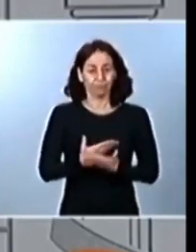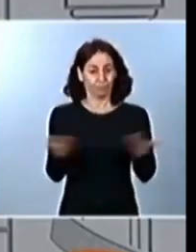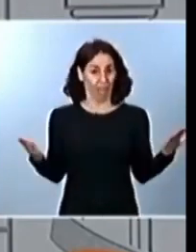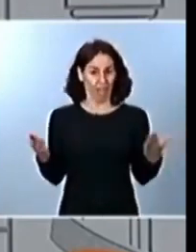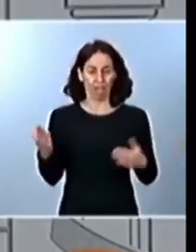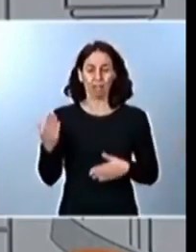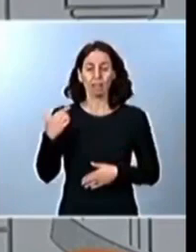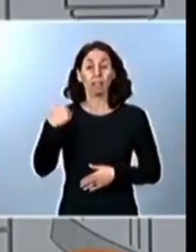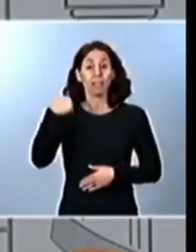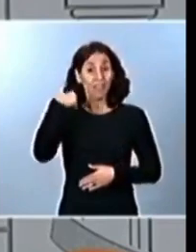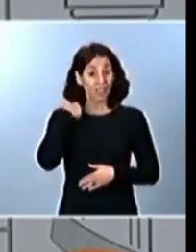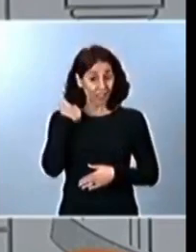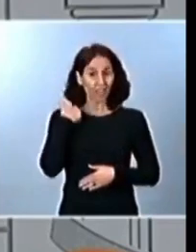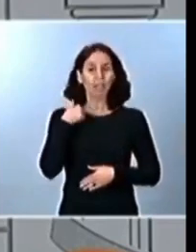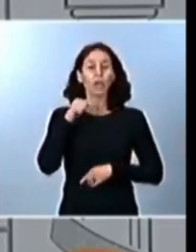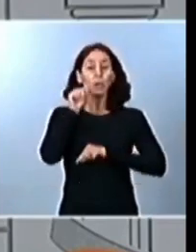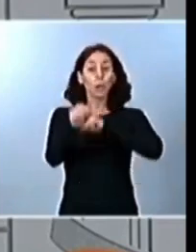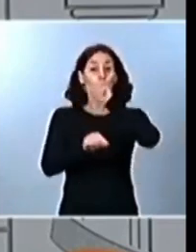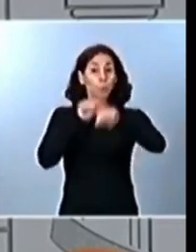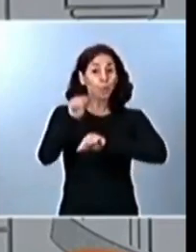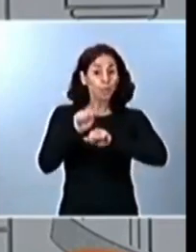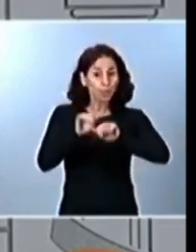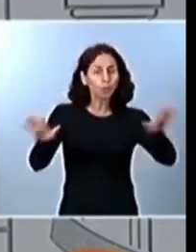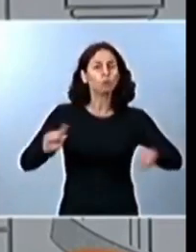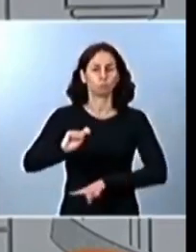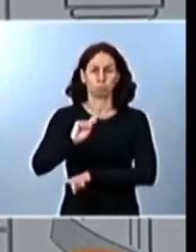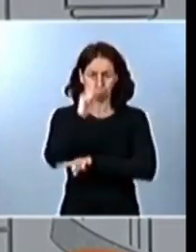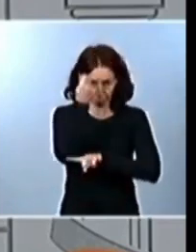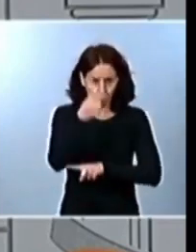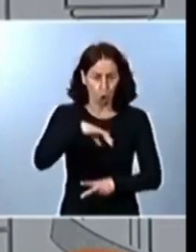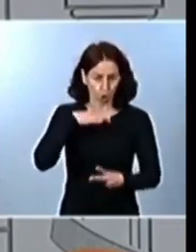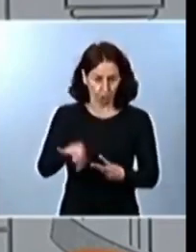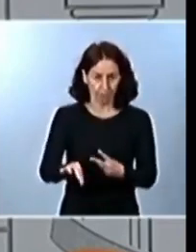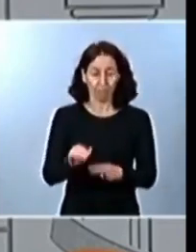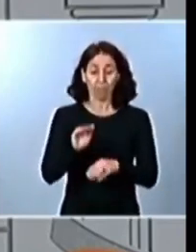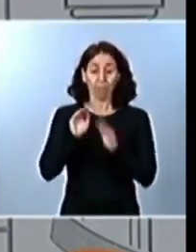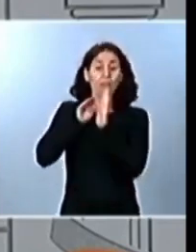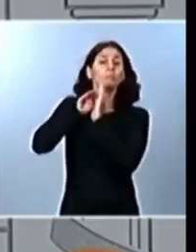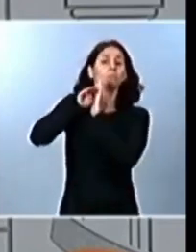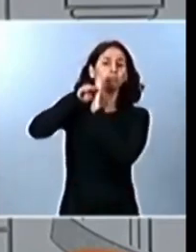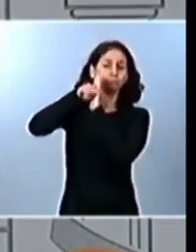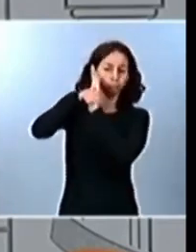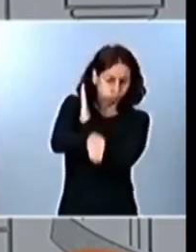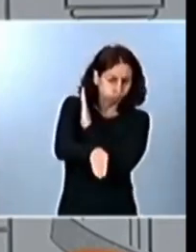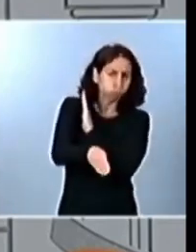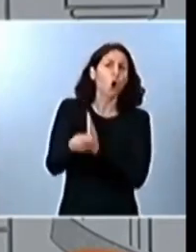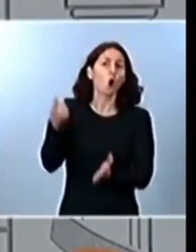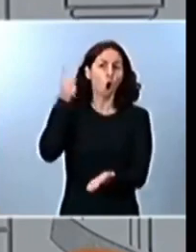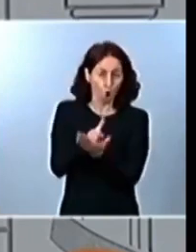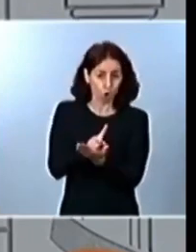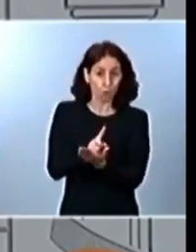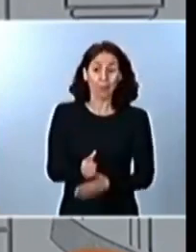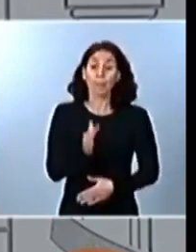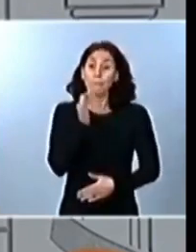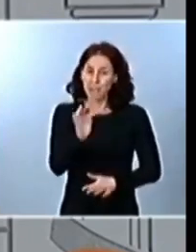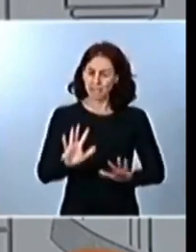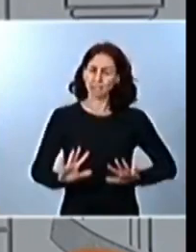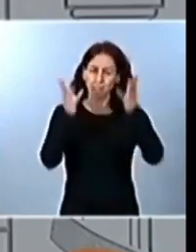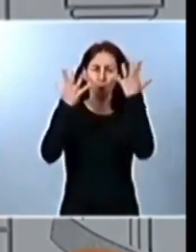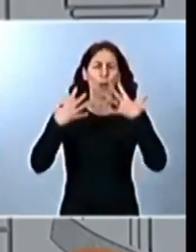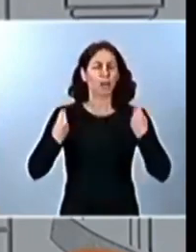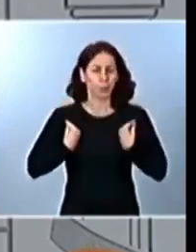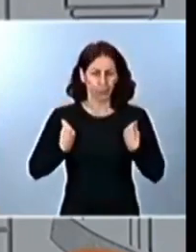vamos a volver a garantizar la salud pública en nuestro país y a salvar muchas vidas. Necesitamos este instrumento